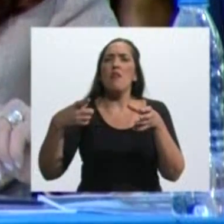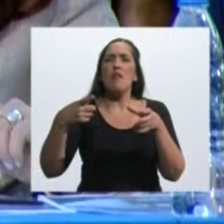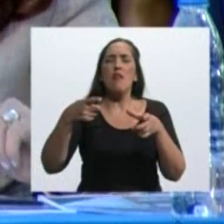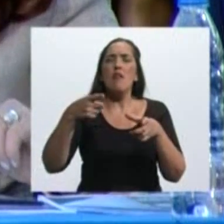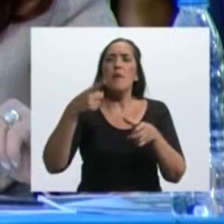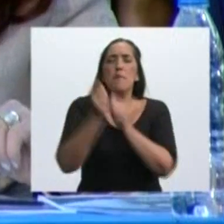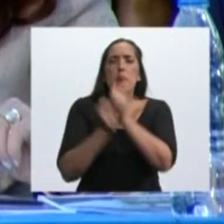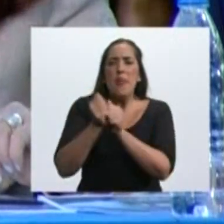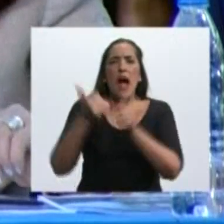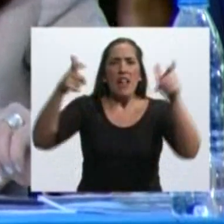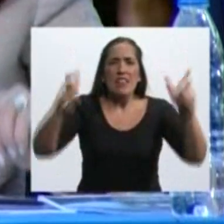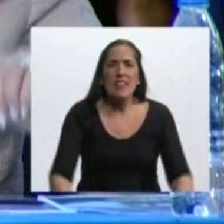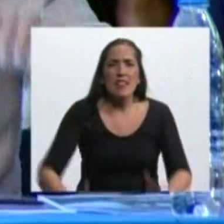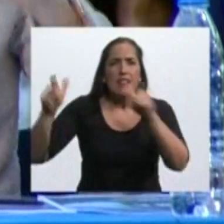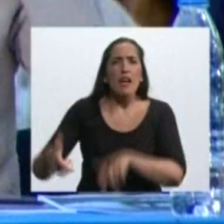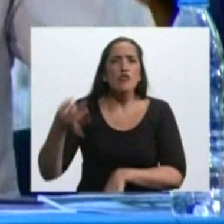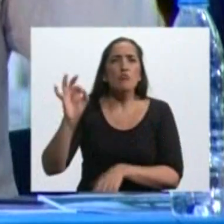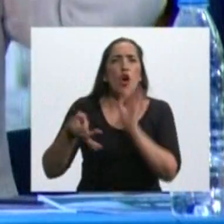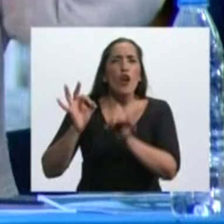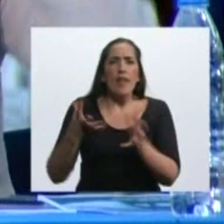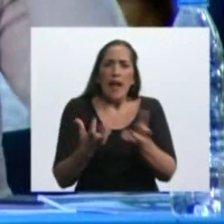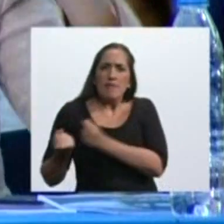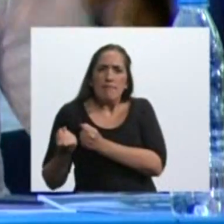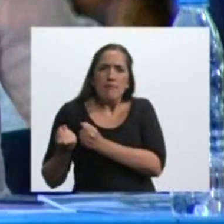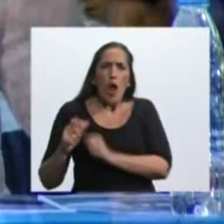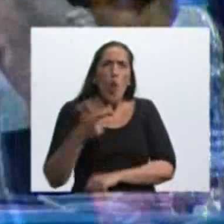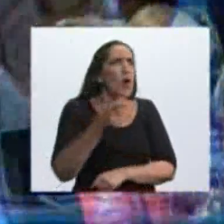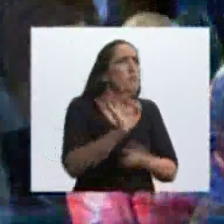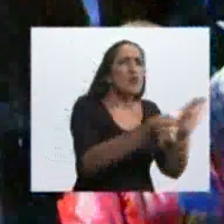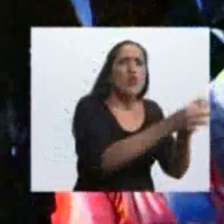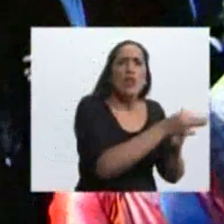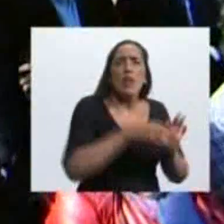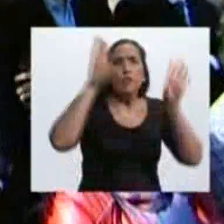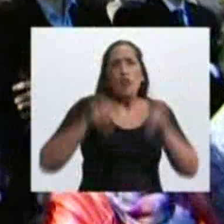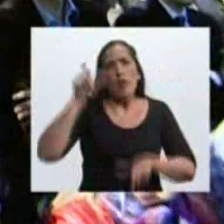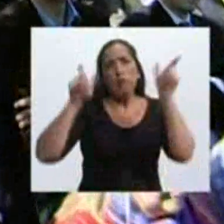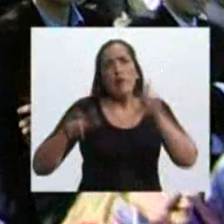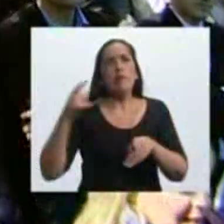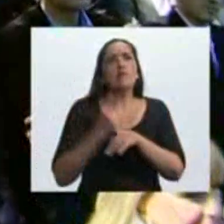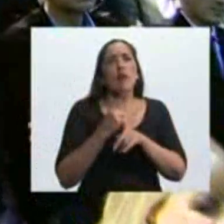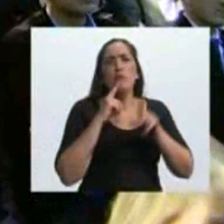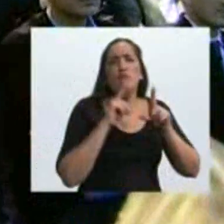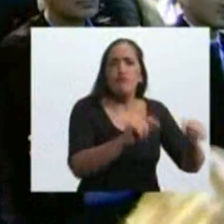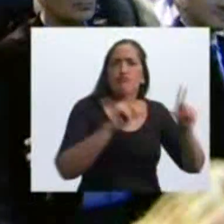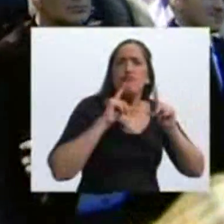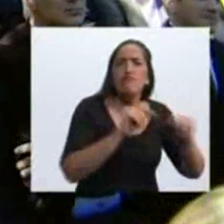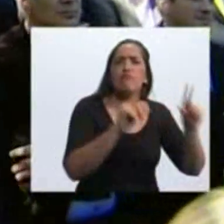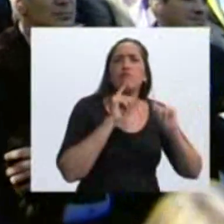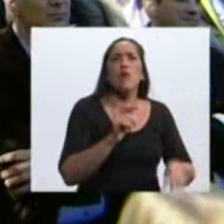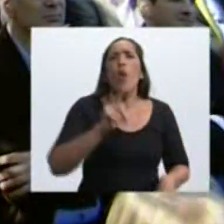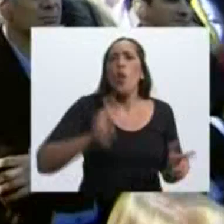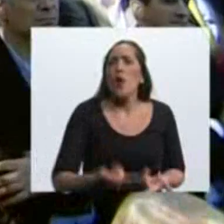de combustible donde guardaban las moneditas? Y la noticia del día y la queja de todos los usuarios era que no